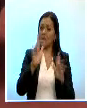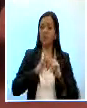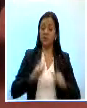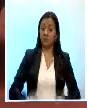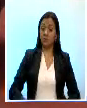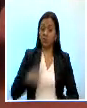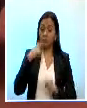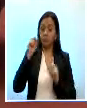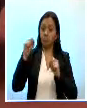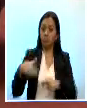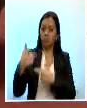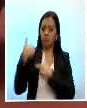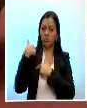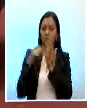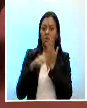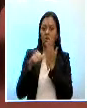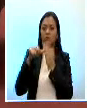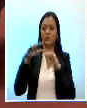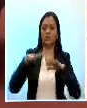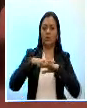los hospitales del Ministerio de Salud Pública,